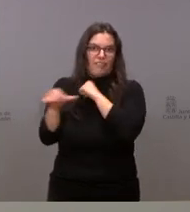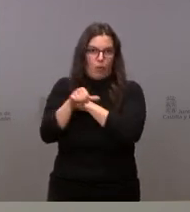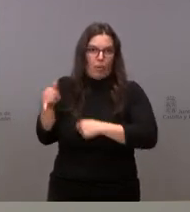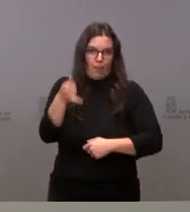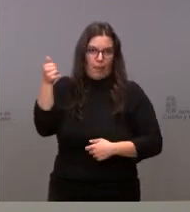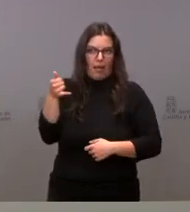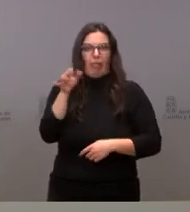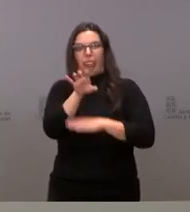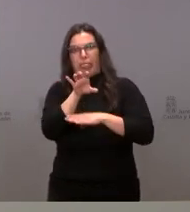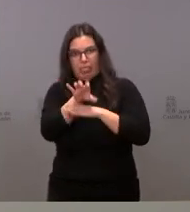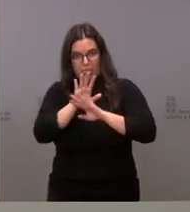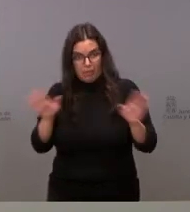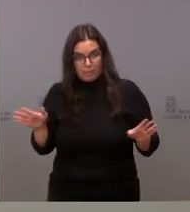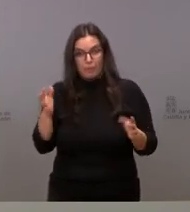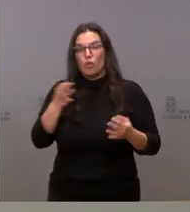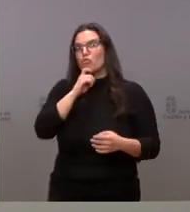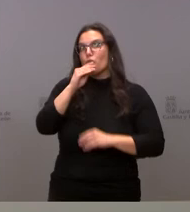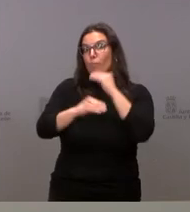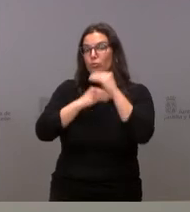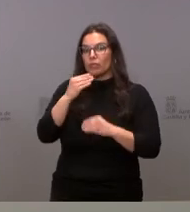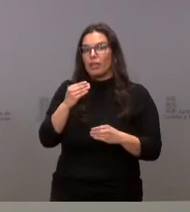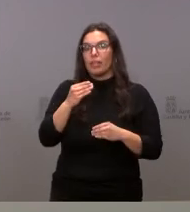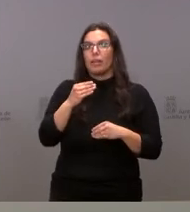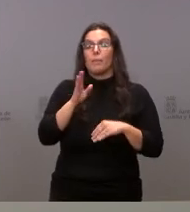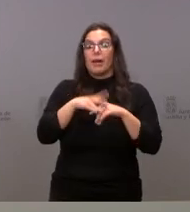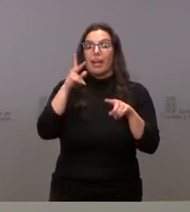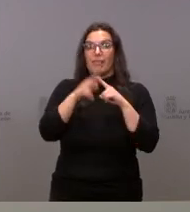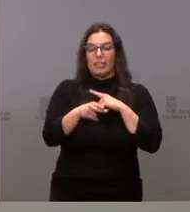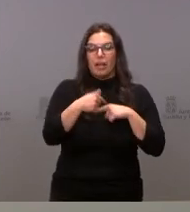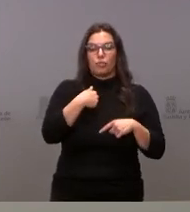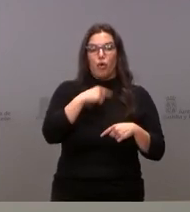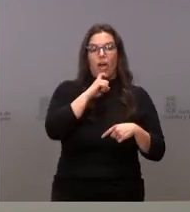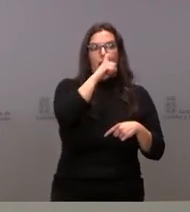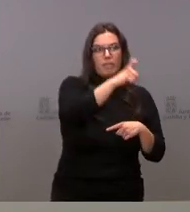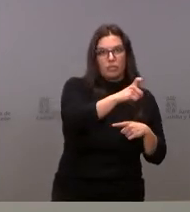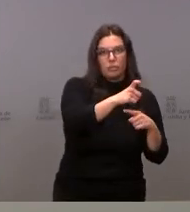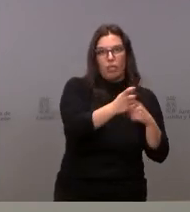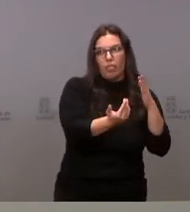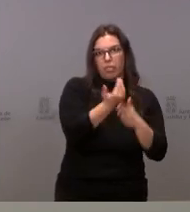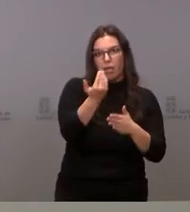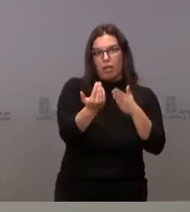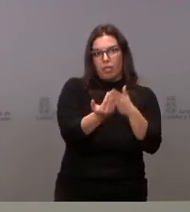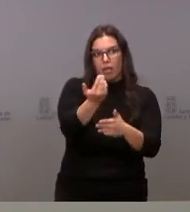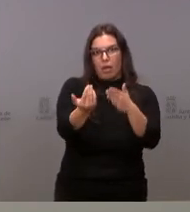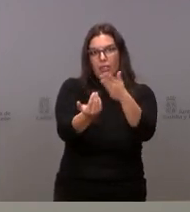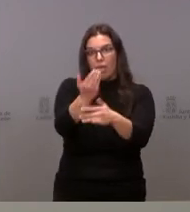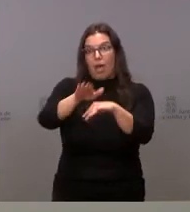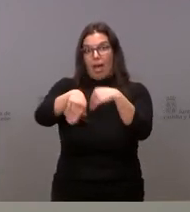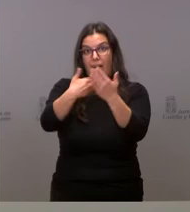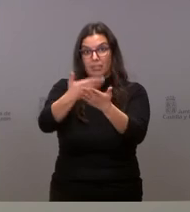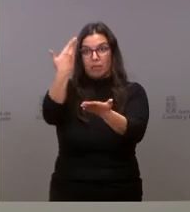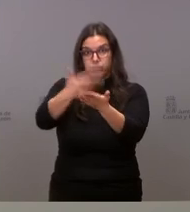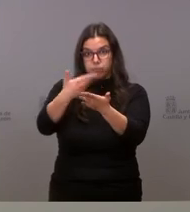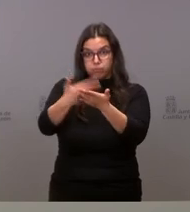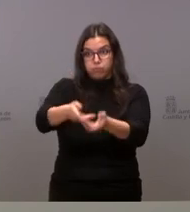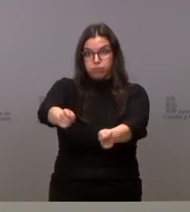hace pues actualizando para evitar que pasen muchos días desde que alguien comunica ss ese test positivo hasta